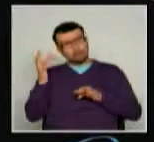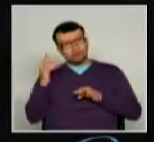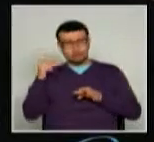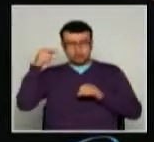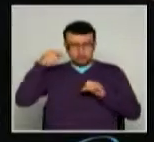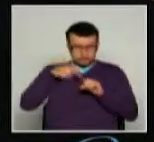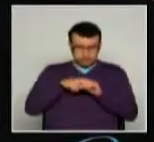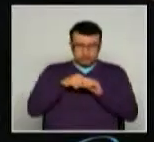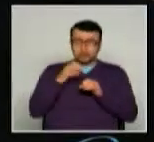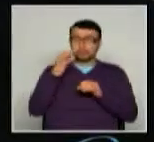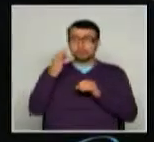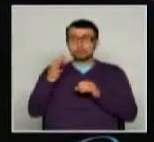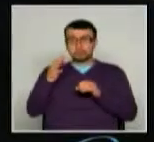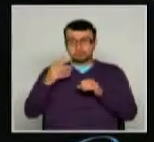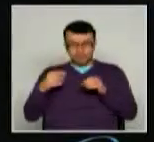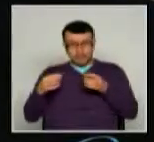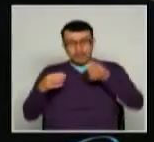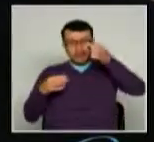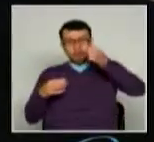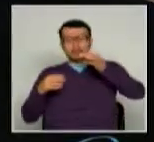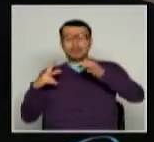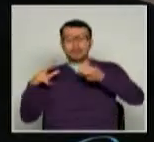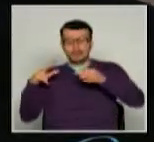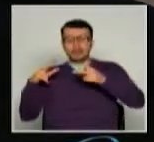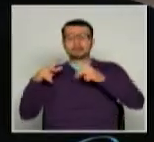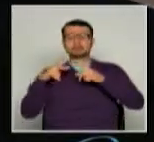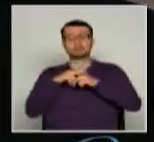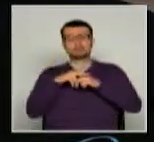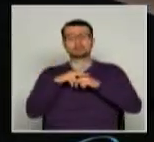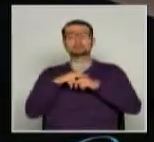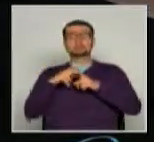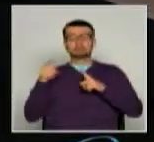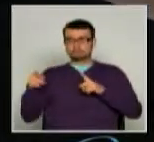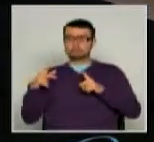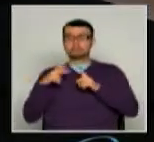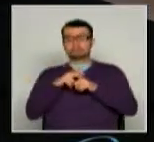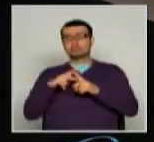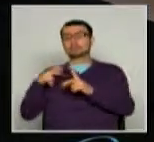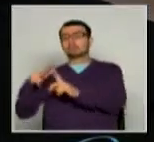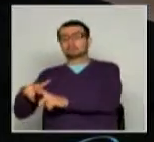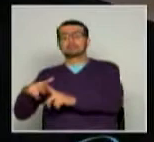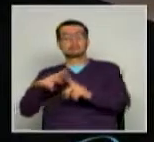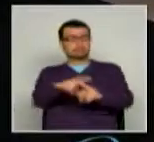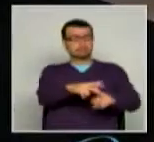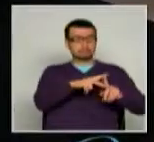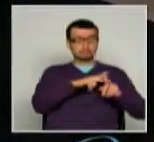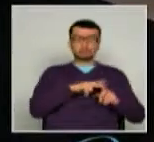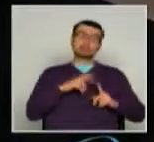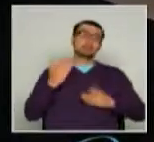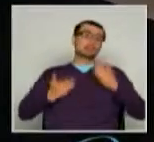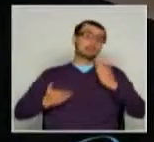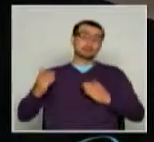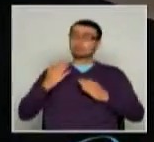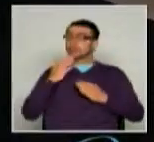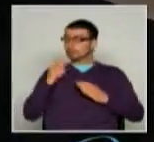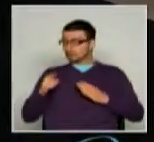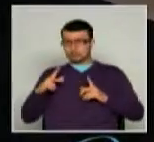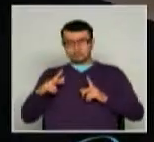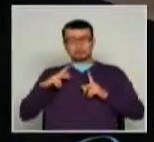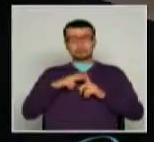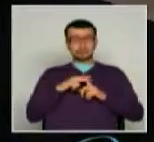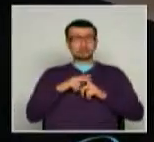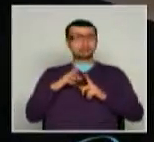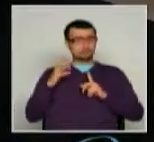cabeza mucho más gruesa y mucho más áspera la textura. Es porque nos permite que las pinzas del electroestimulador